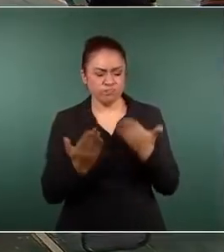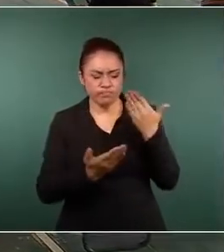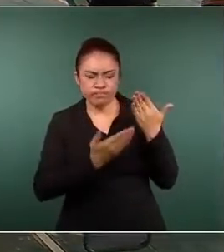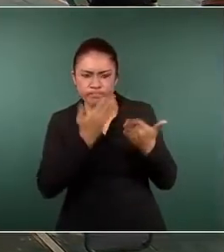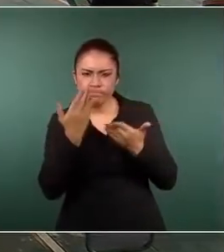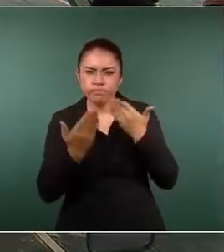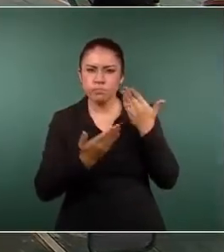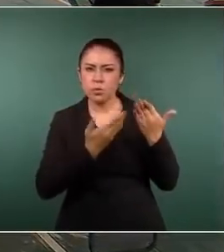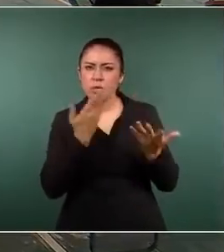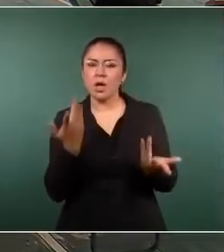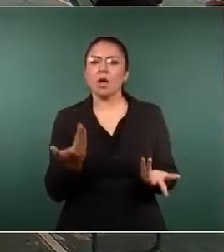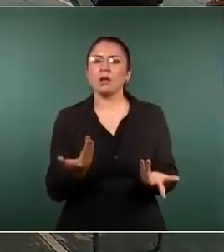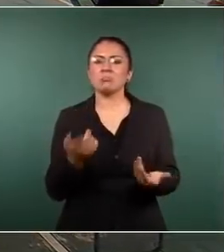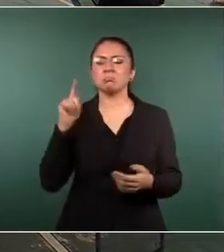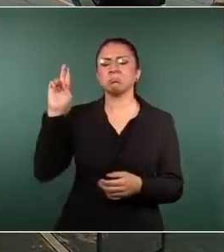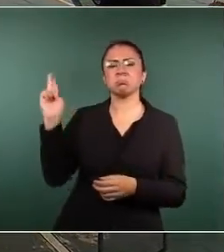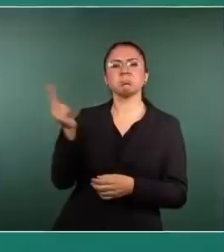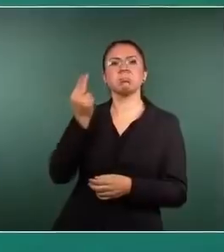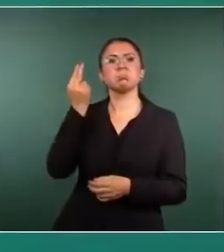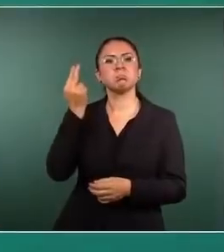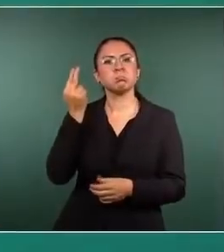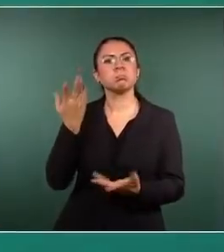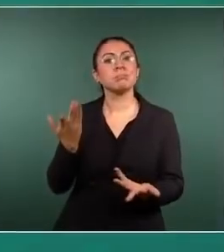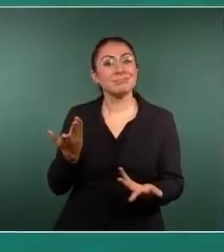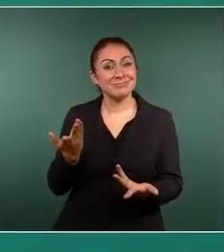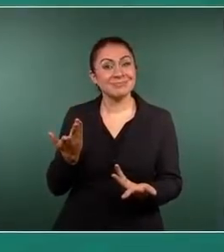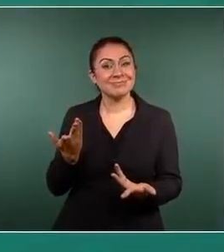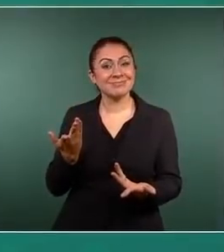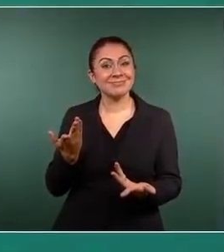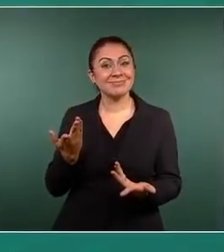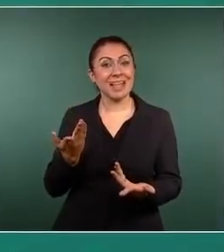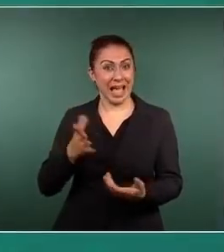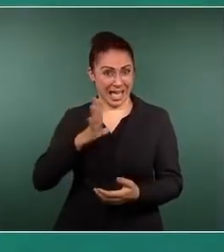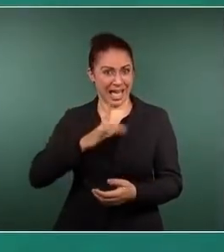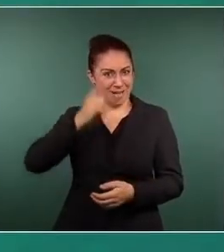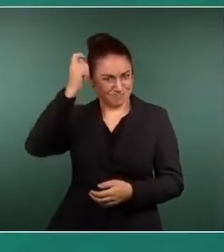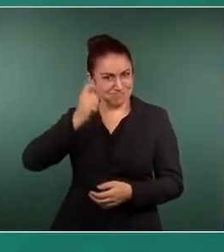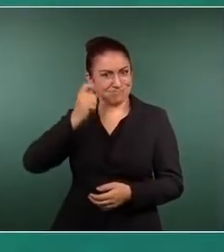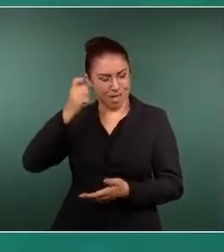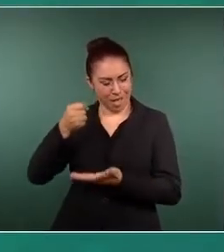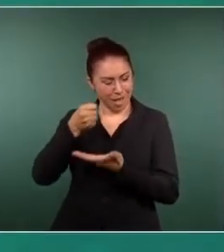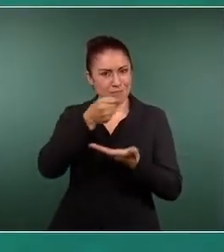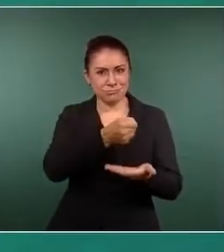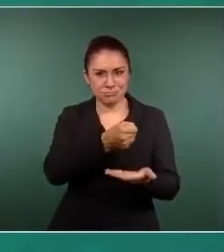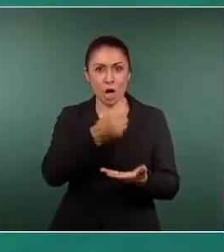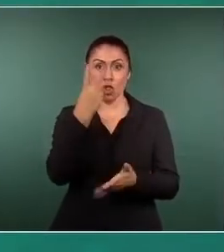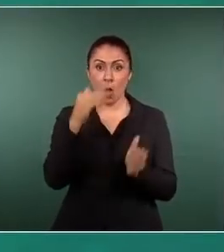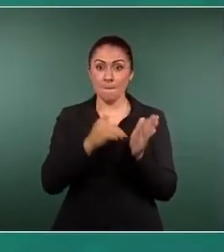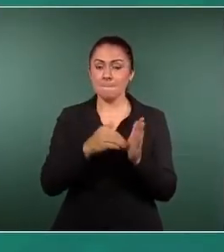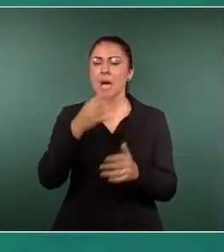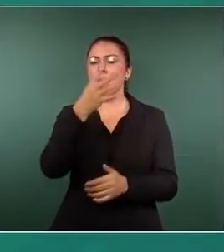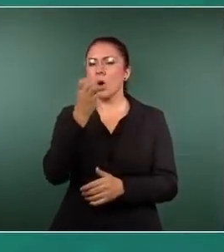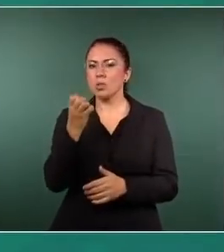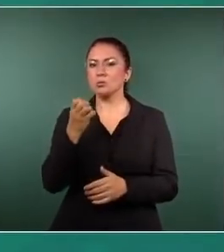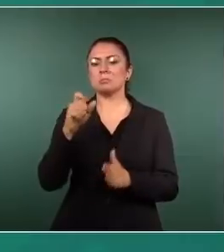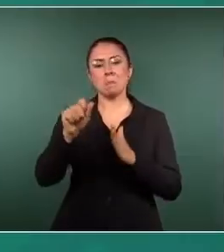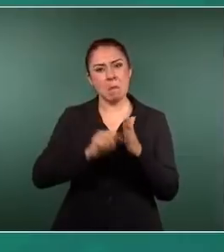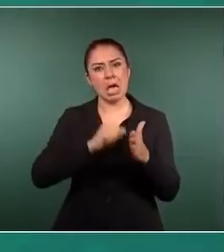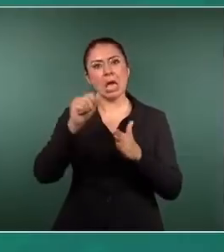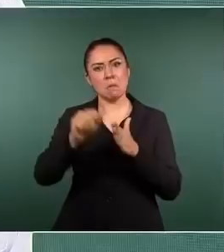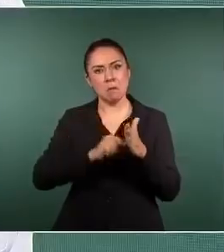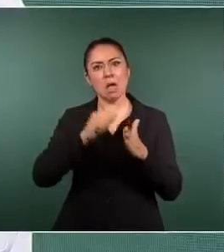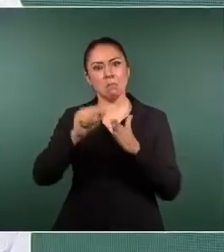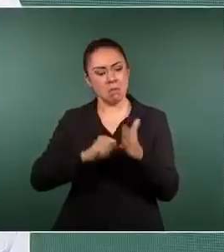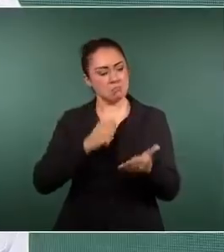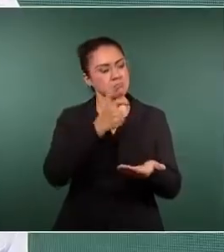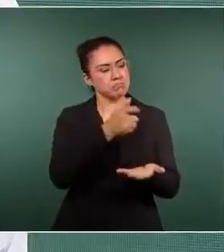en la universidad reciben becas de 2.400 pesos mensuales